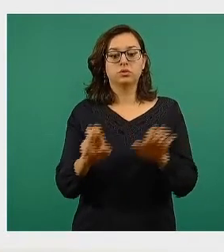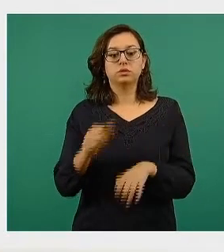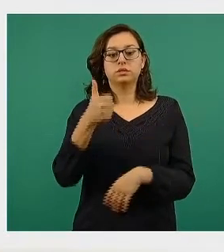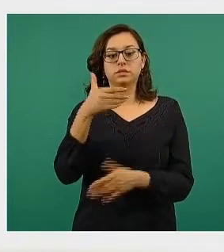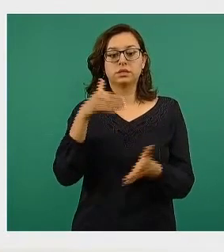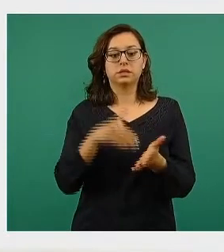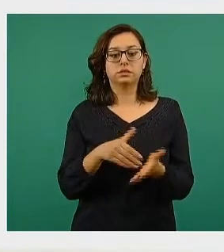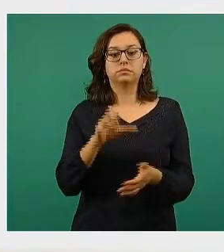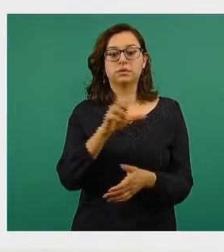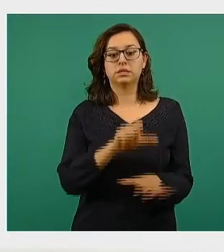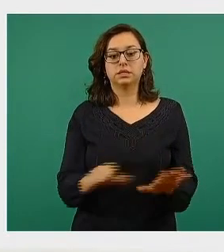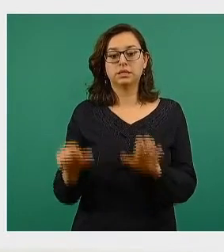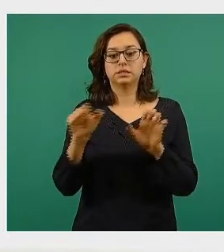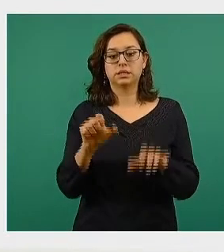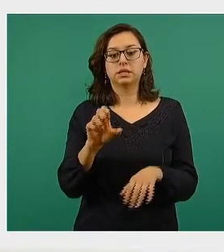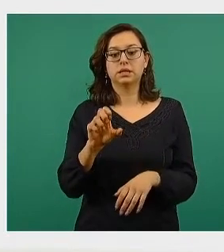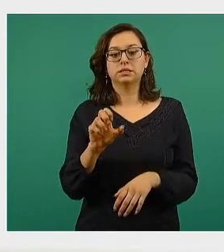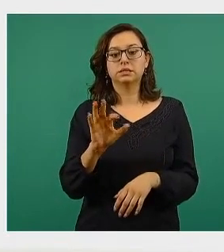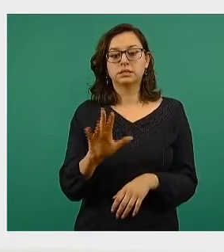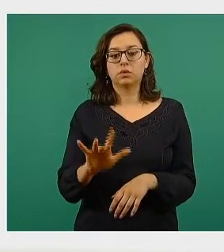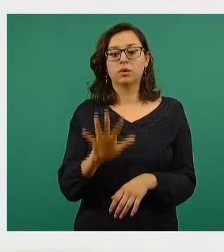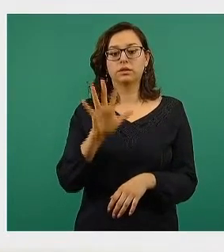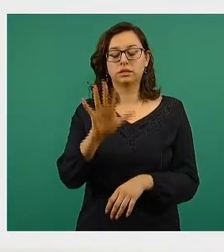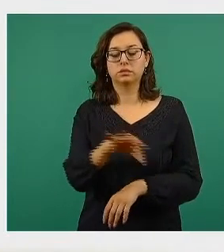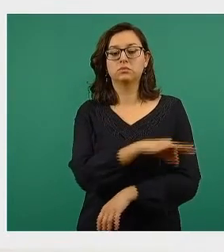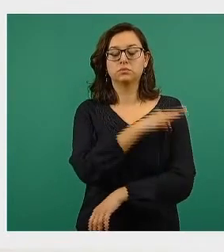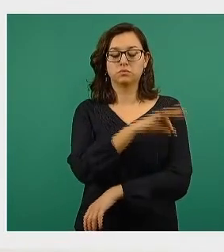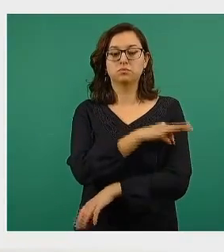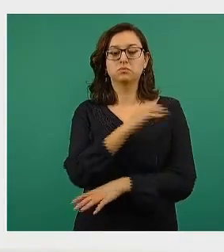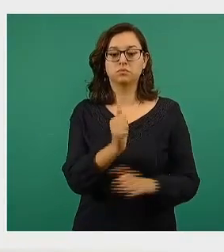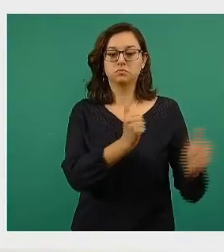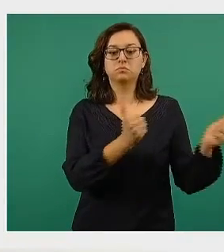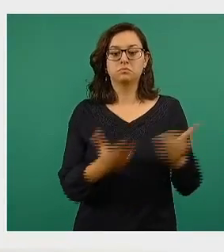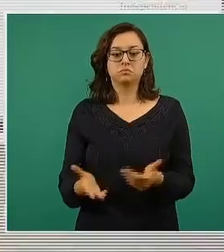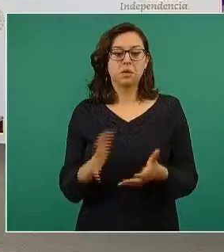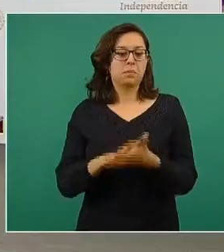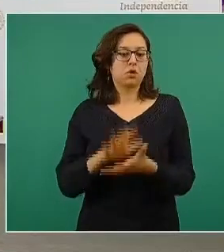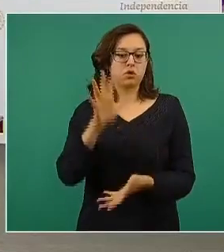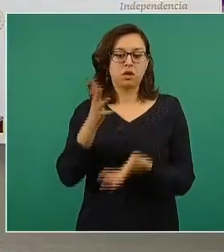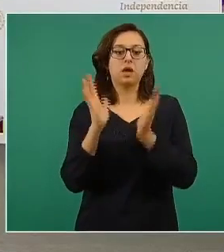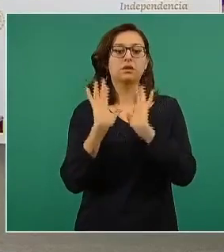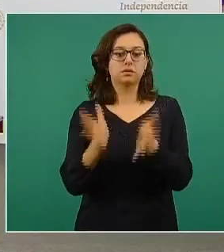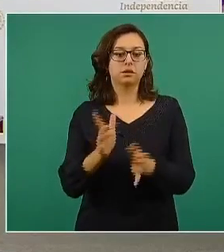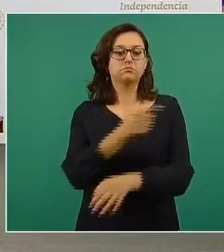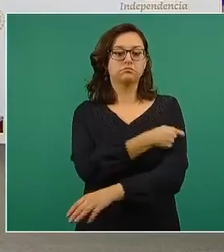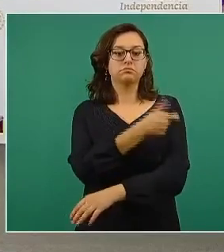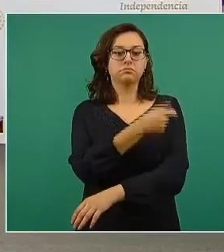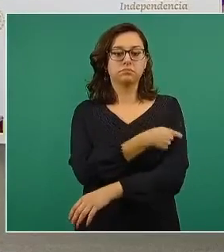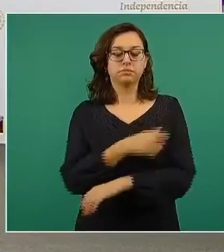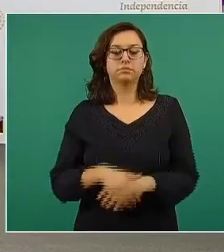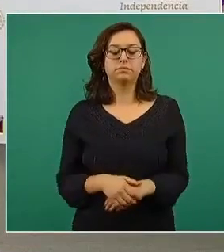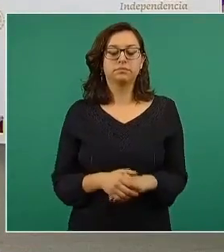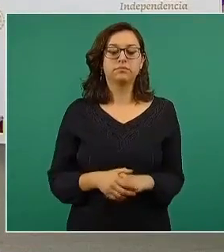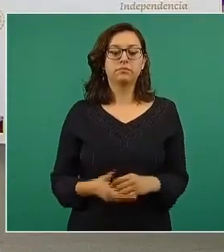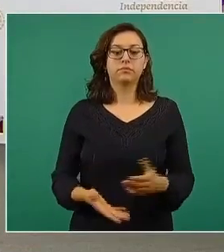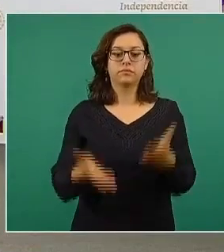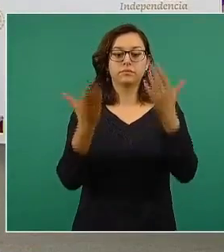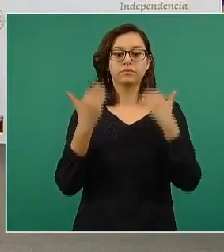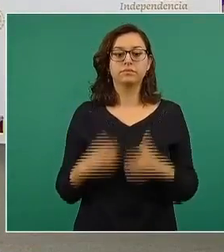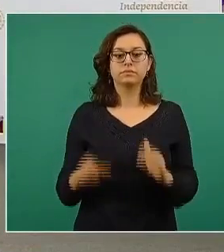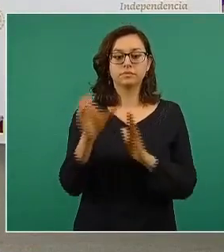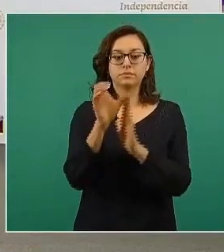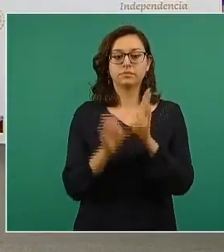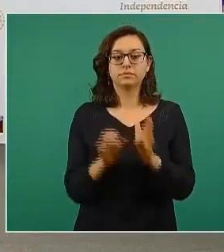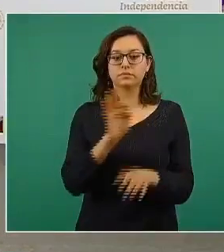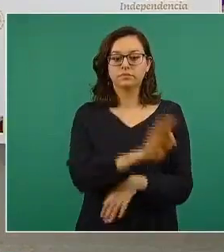44.806.655 dosis se han recibido en México, la enorme mayoría se han aplicado ya. La siguiente y última es nuestro